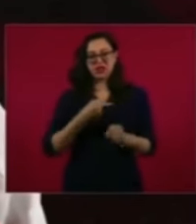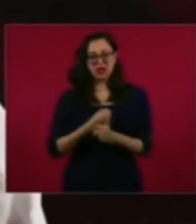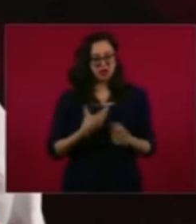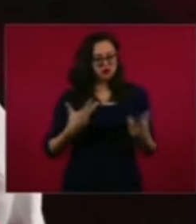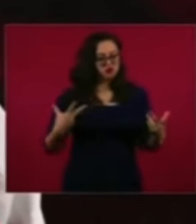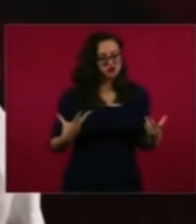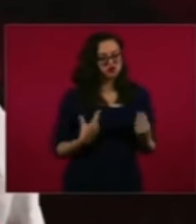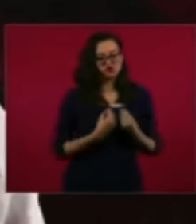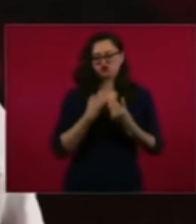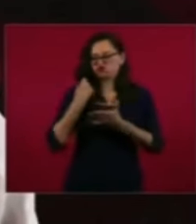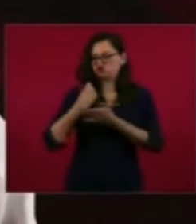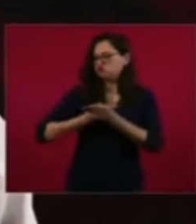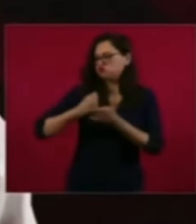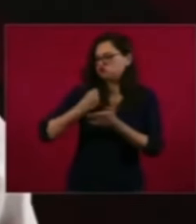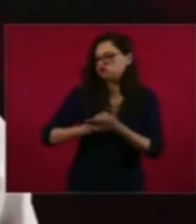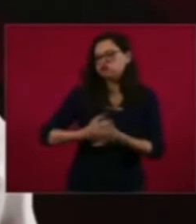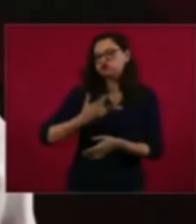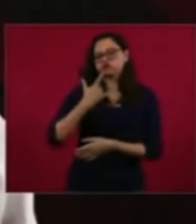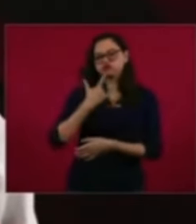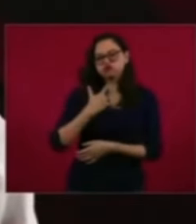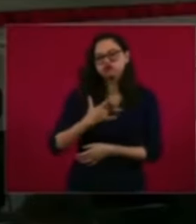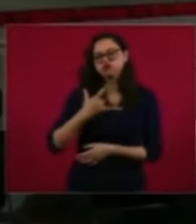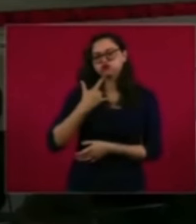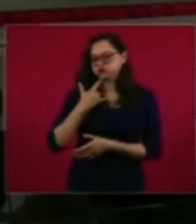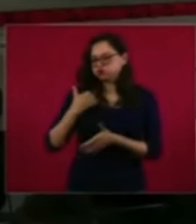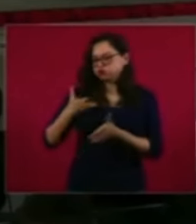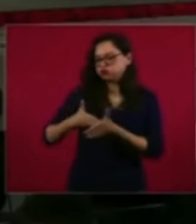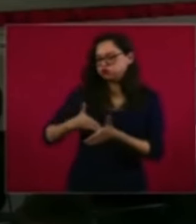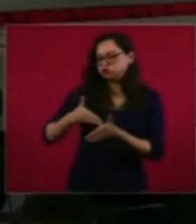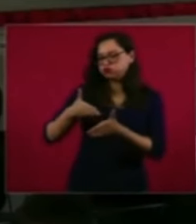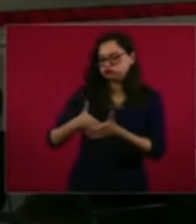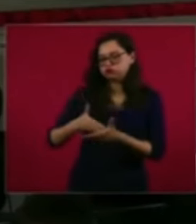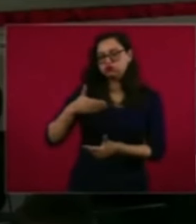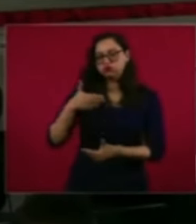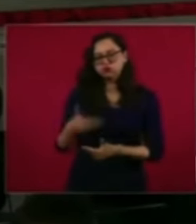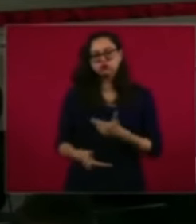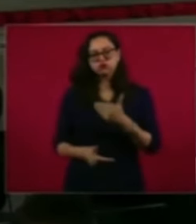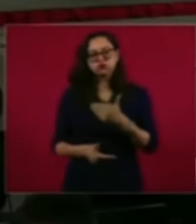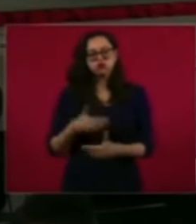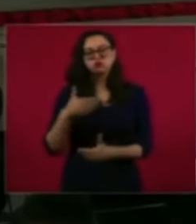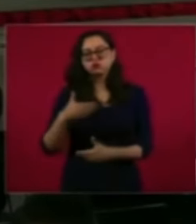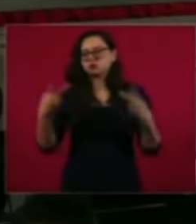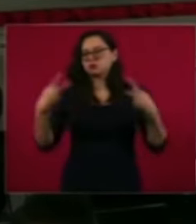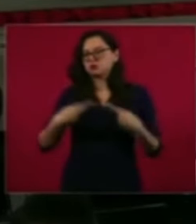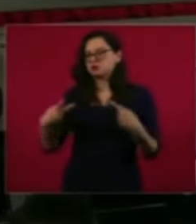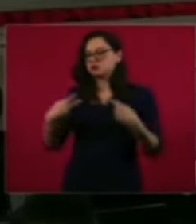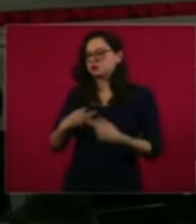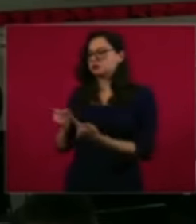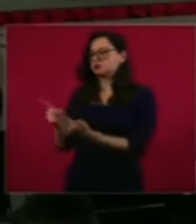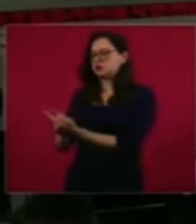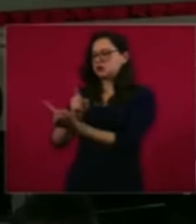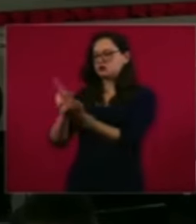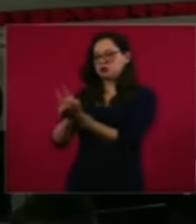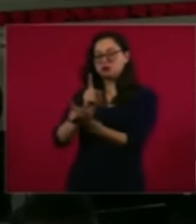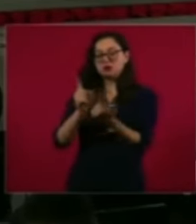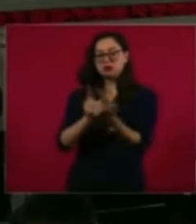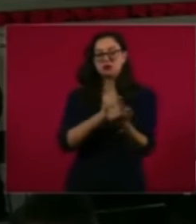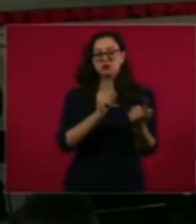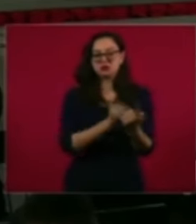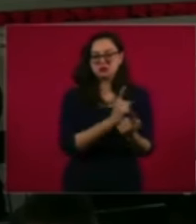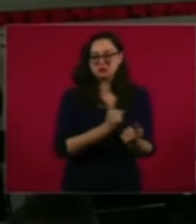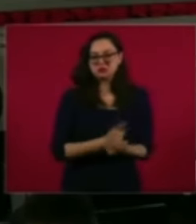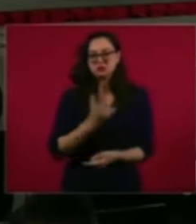enfrentamos tormentas cada roca vencida cada golpe en el corazón cada lección aprendida Hasta que el